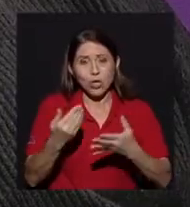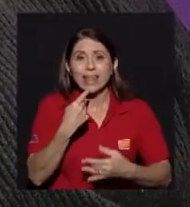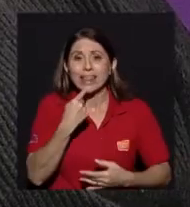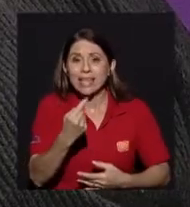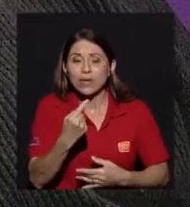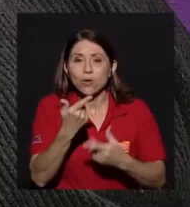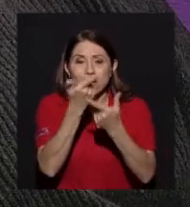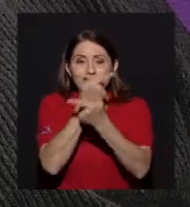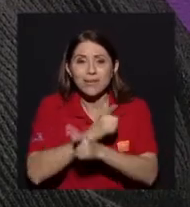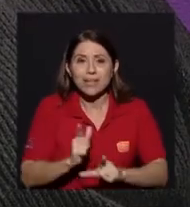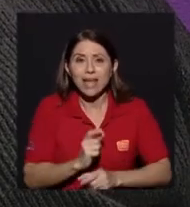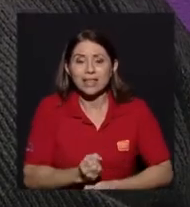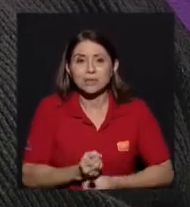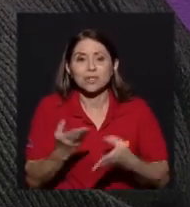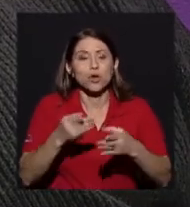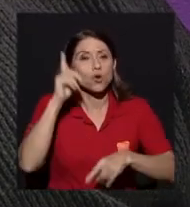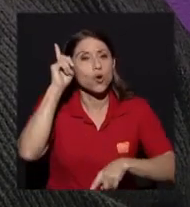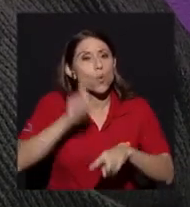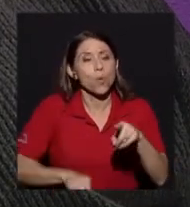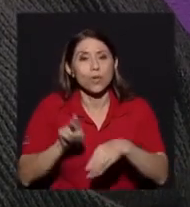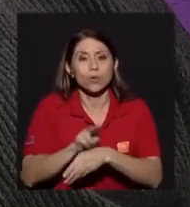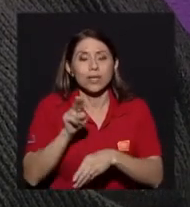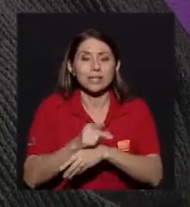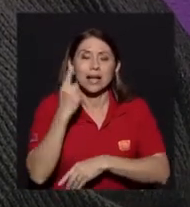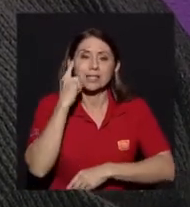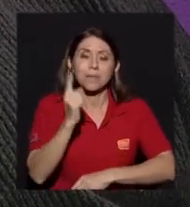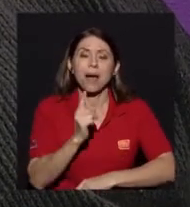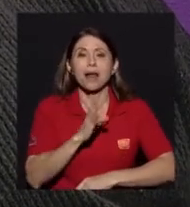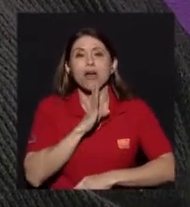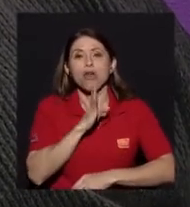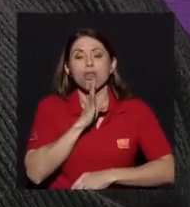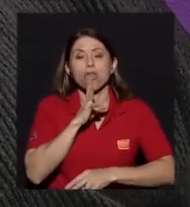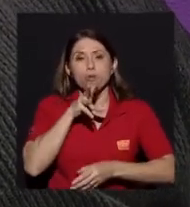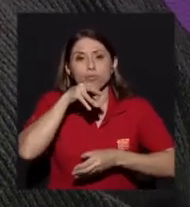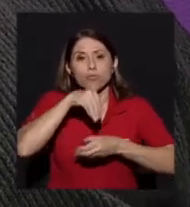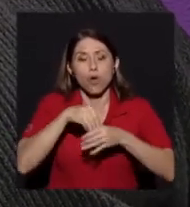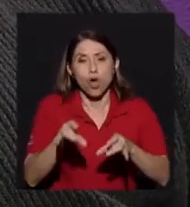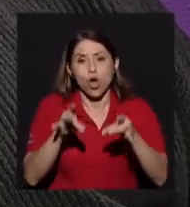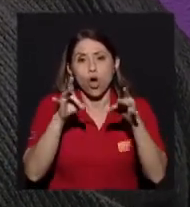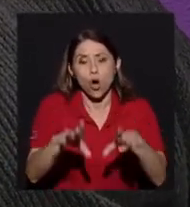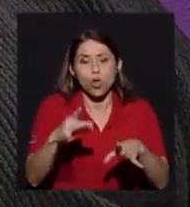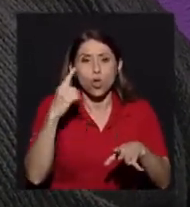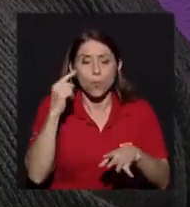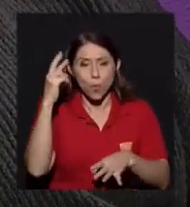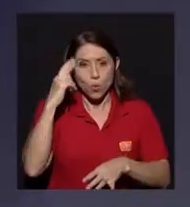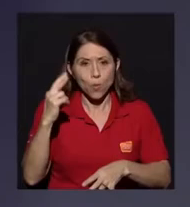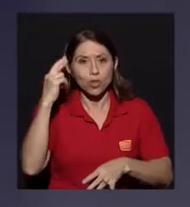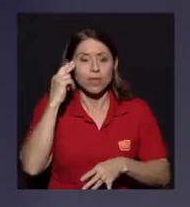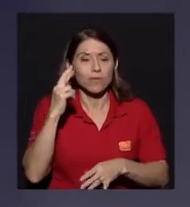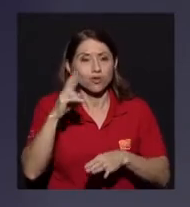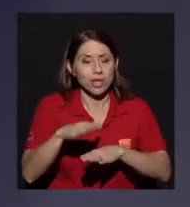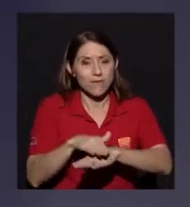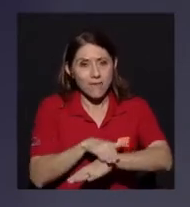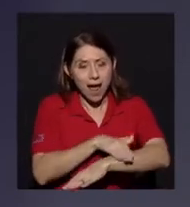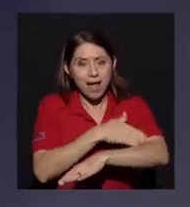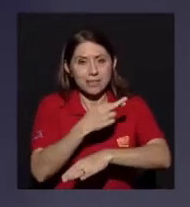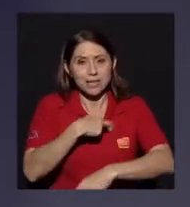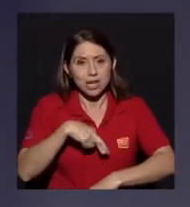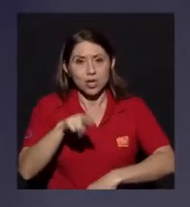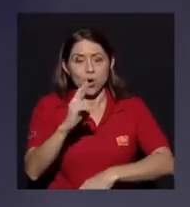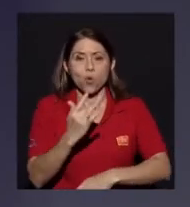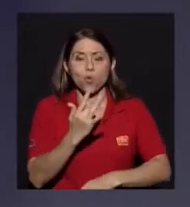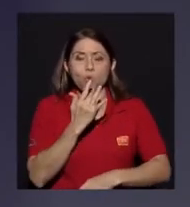utilizarse para discursos de odio por motivos de raza por motivos de religión y también por motivos de orientación sexual